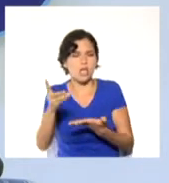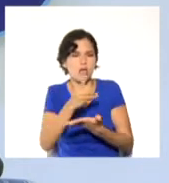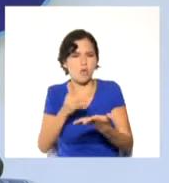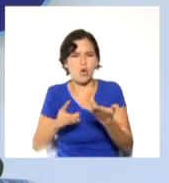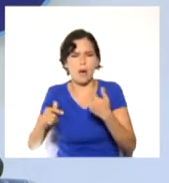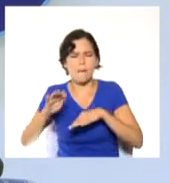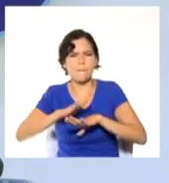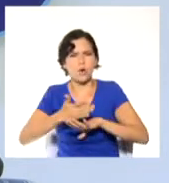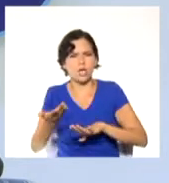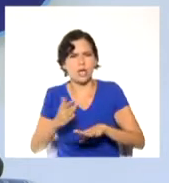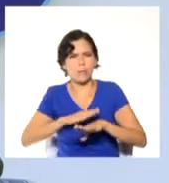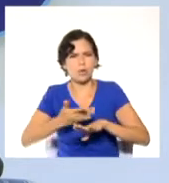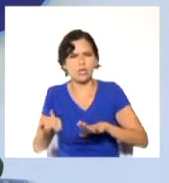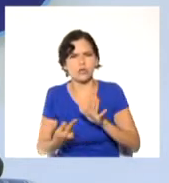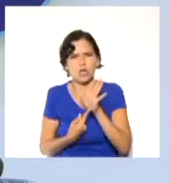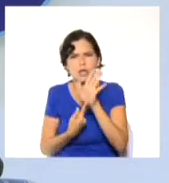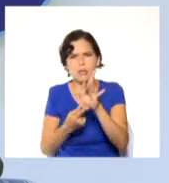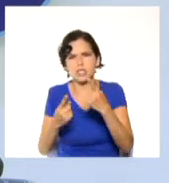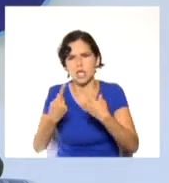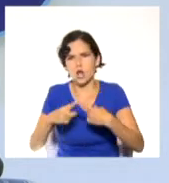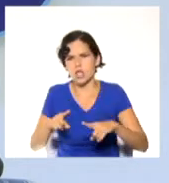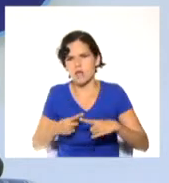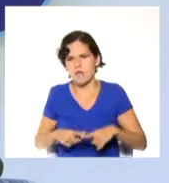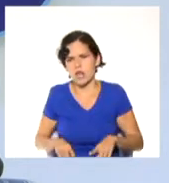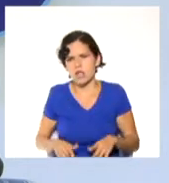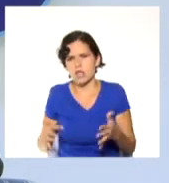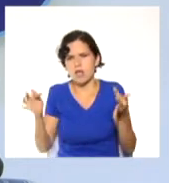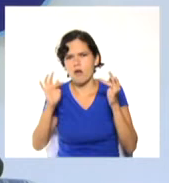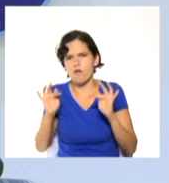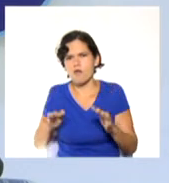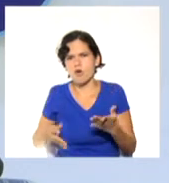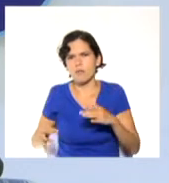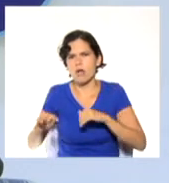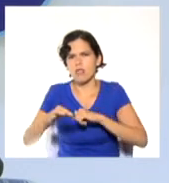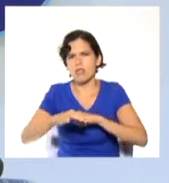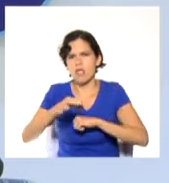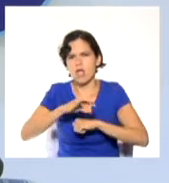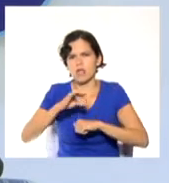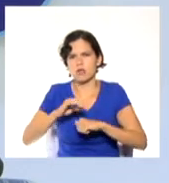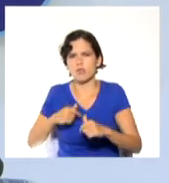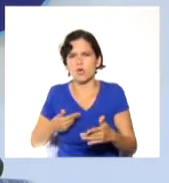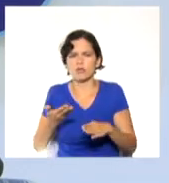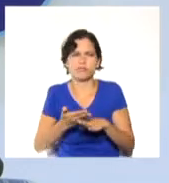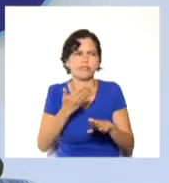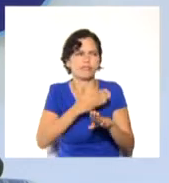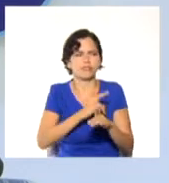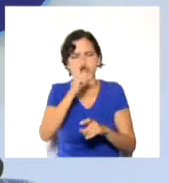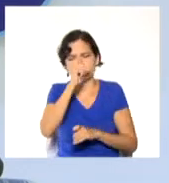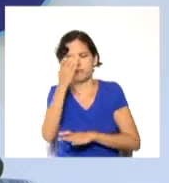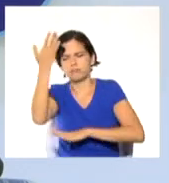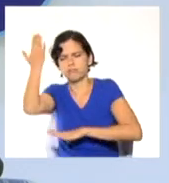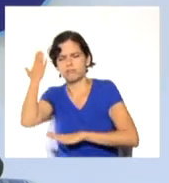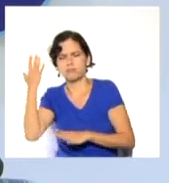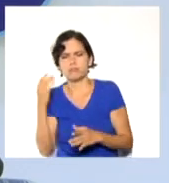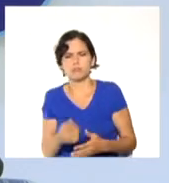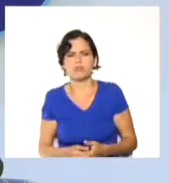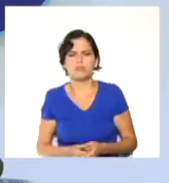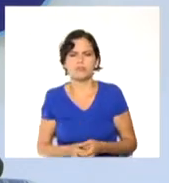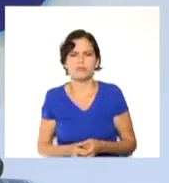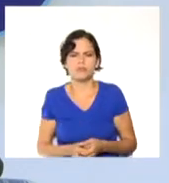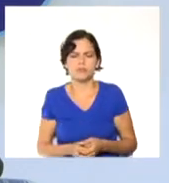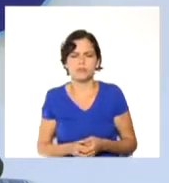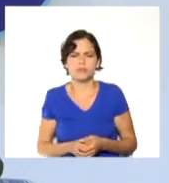qué? Porque eso va a representar los diferentes modelos que han surgido en la historia y evolución del átomo.